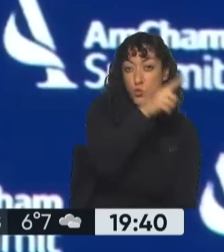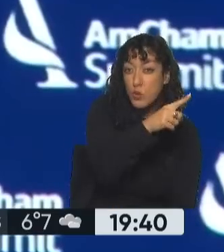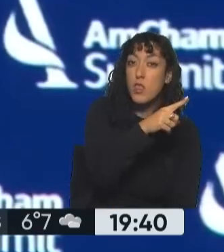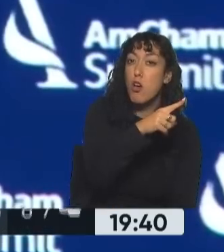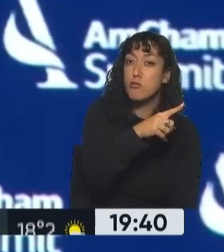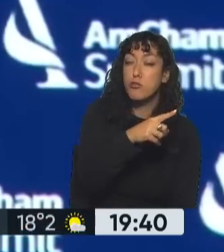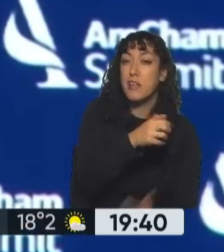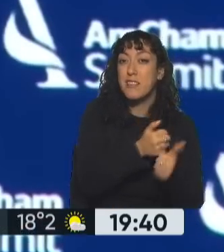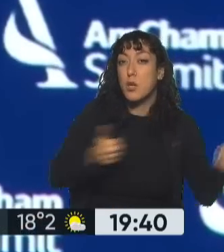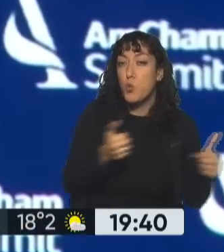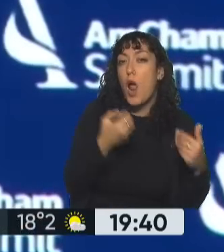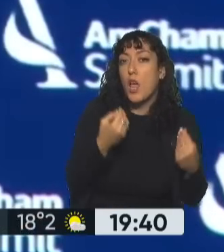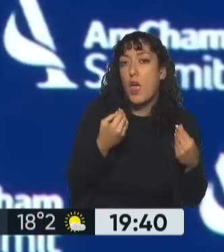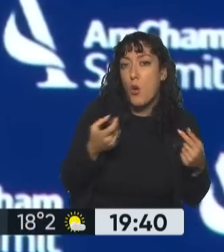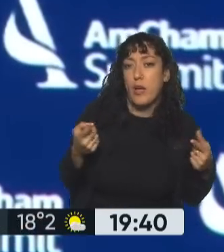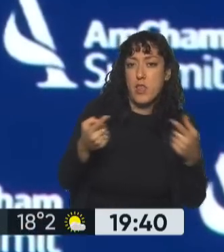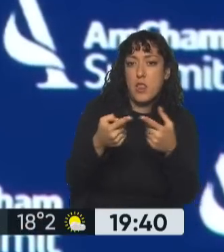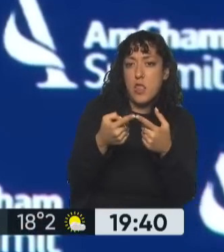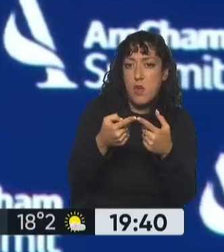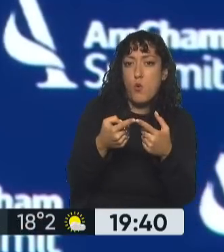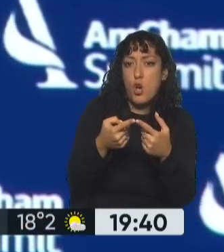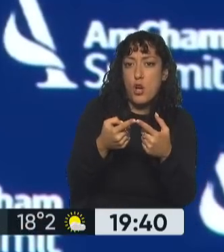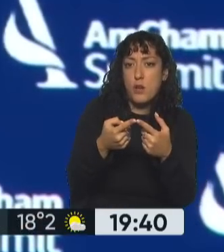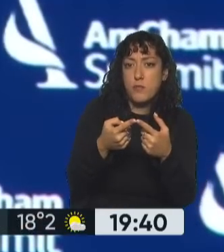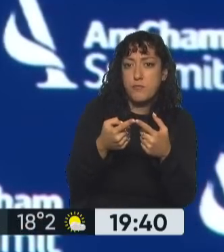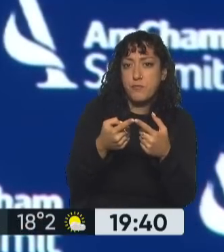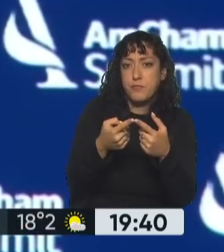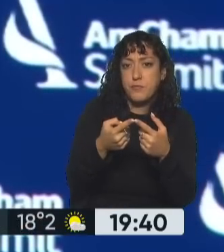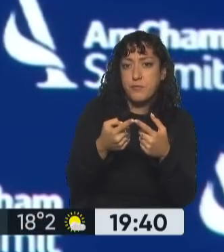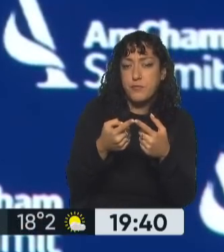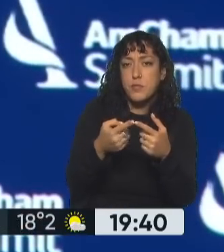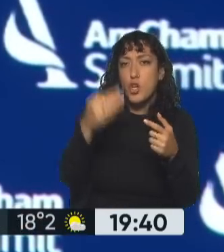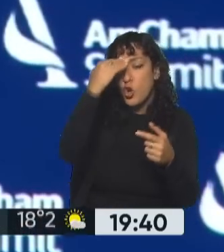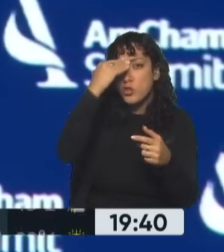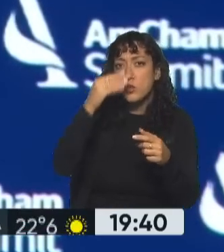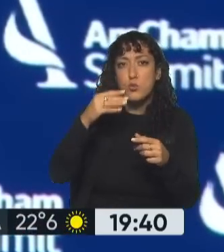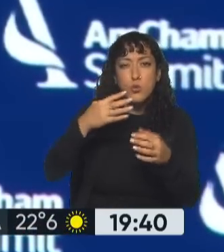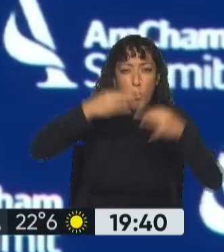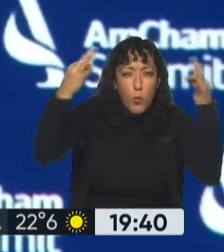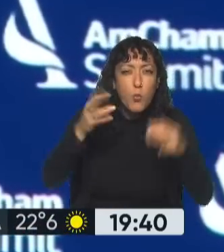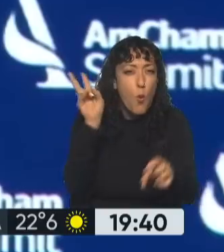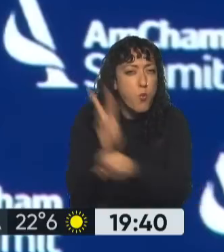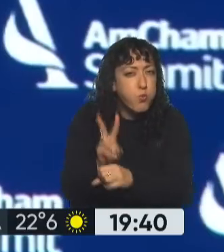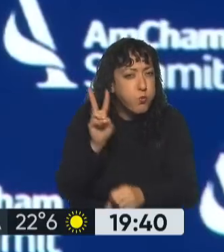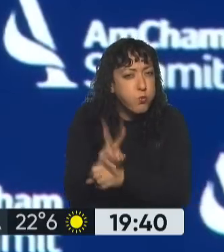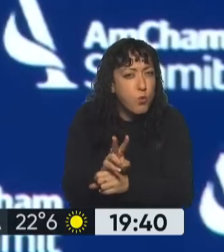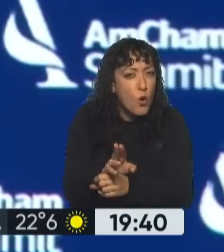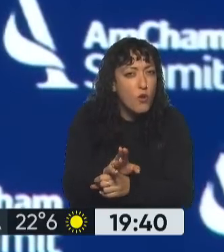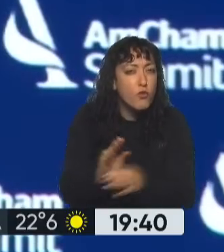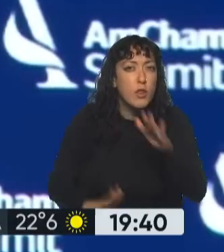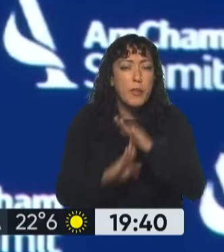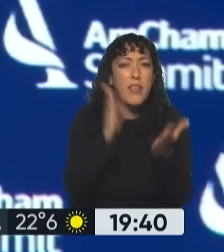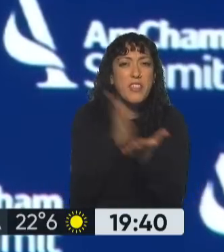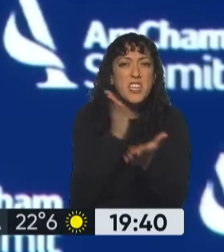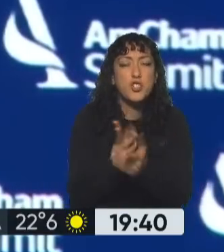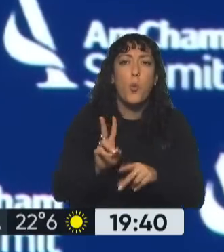el tribunal destinado a preservar, a tutelar las garantías constitucionales, los derechos fundamentales